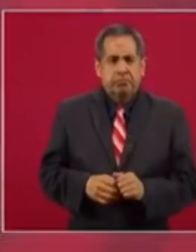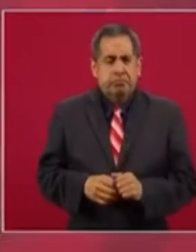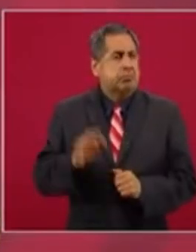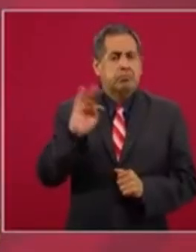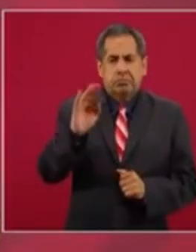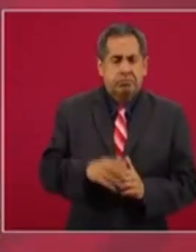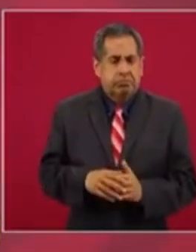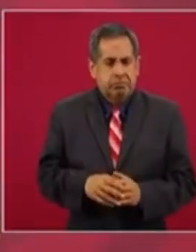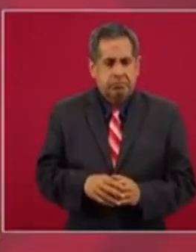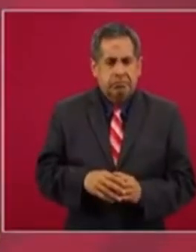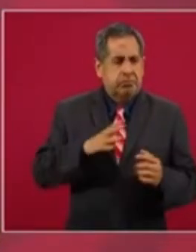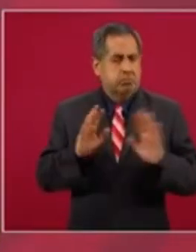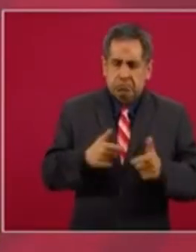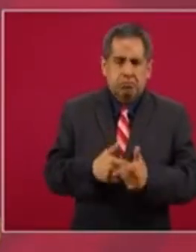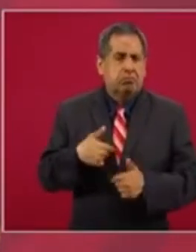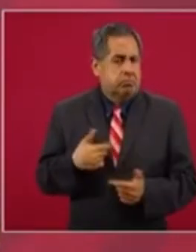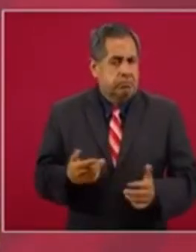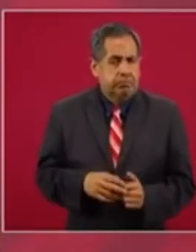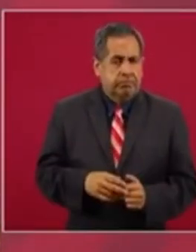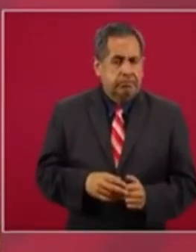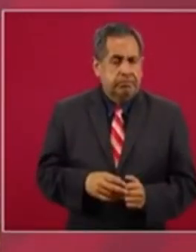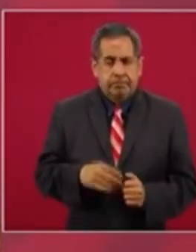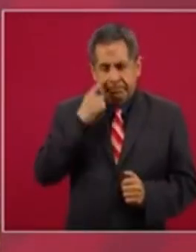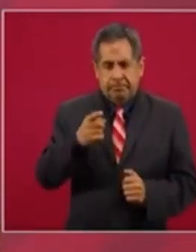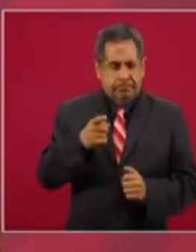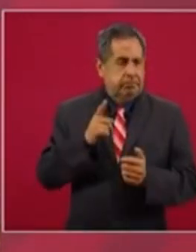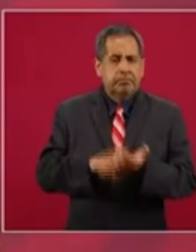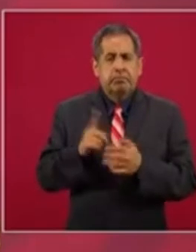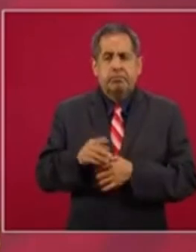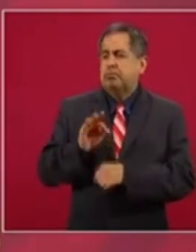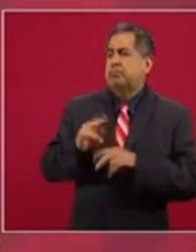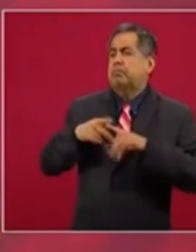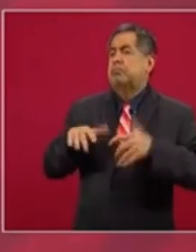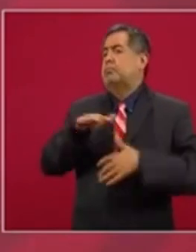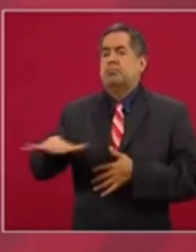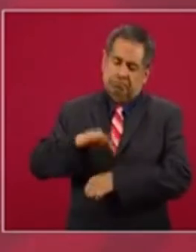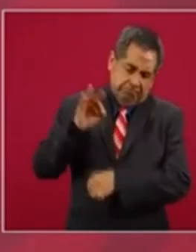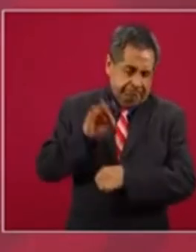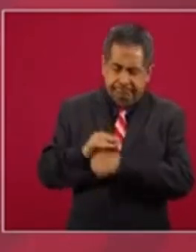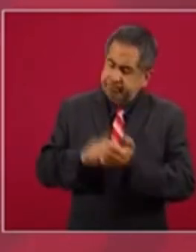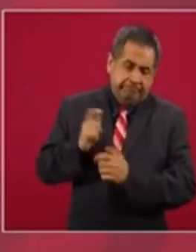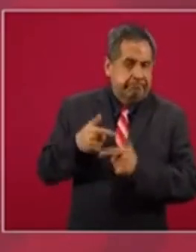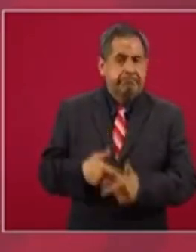no hay otra instancia. Y para defender el interés público, si es necesario,